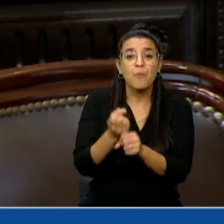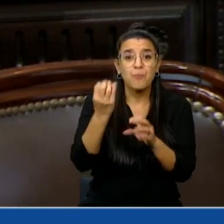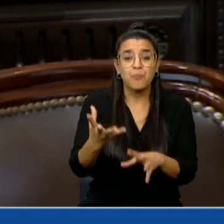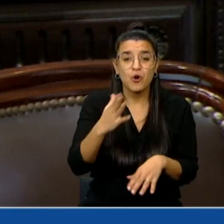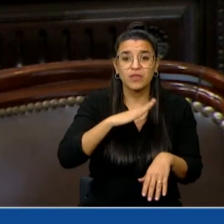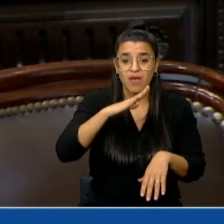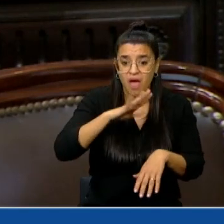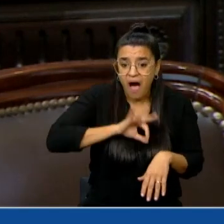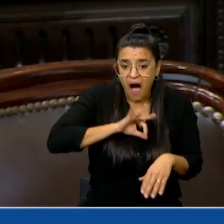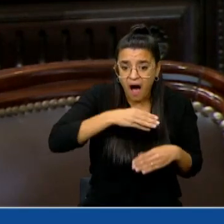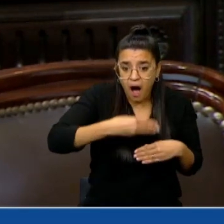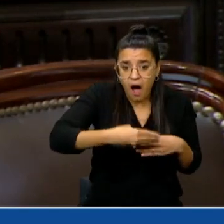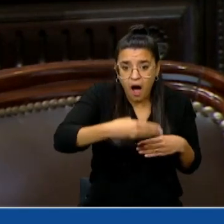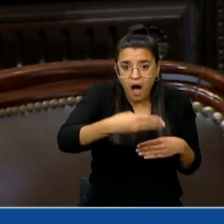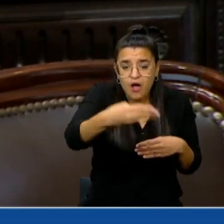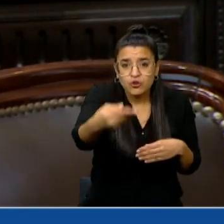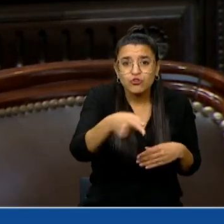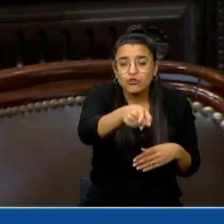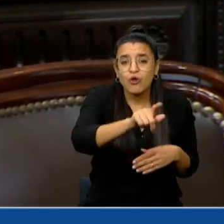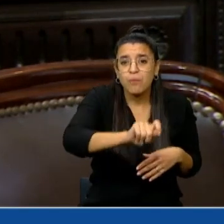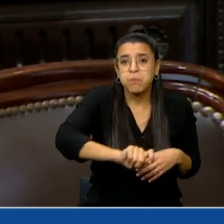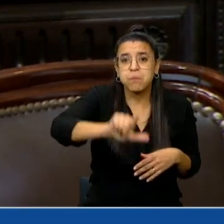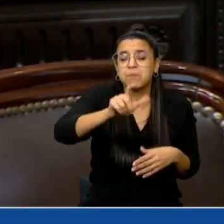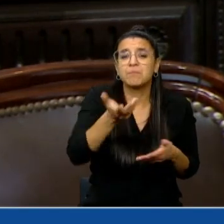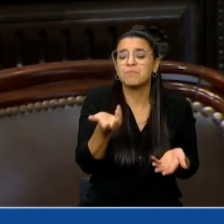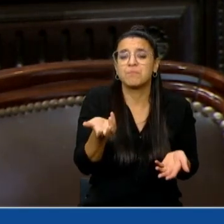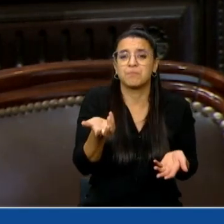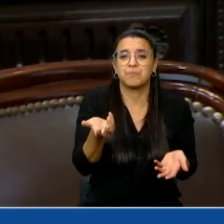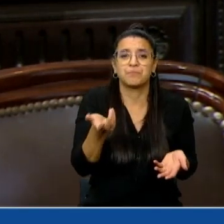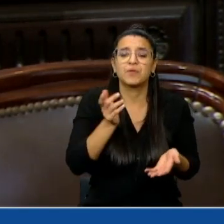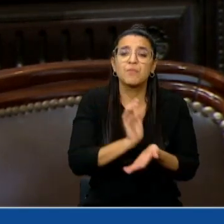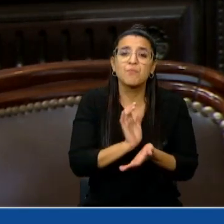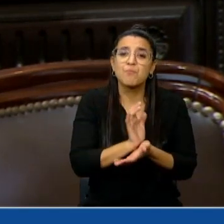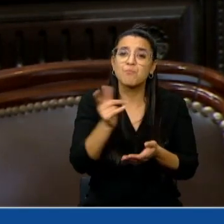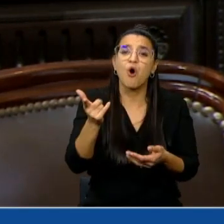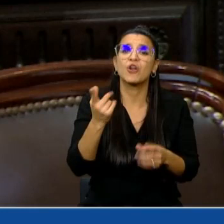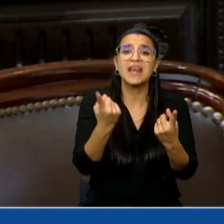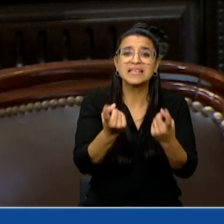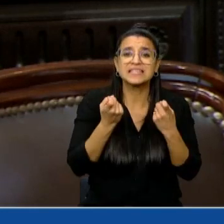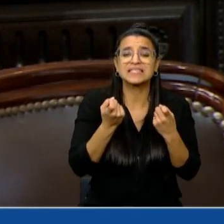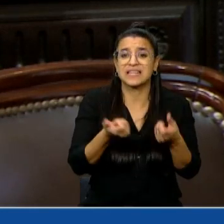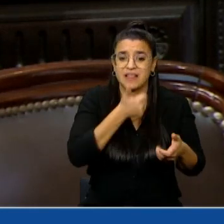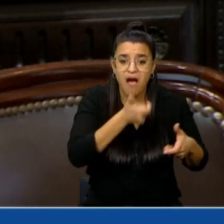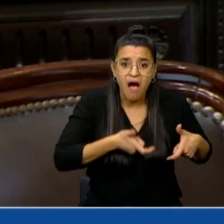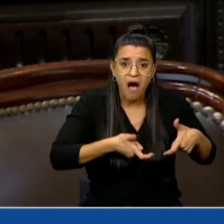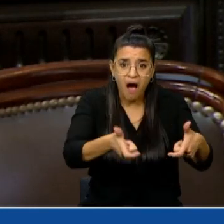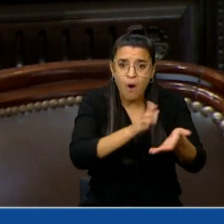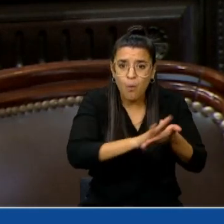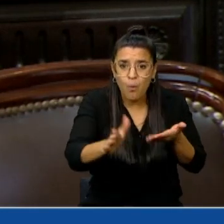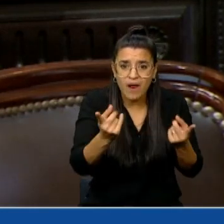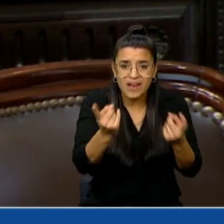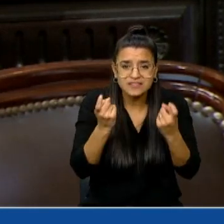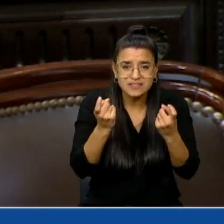una cantidad de años y ha aumentado la necesidad de provisión de agua y